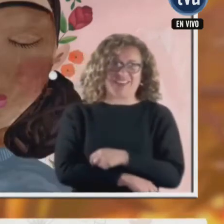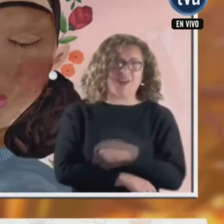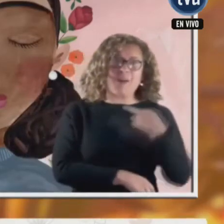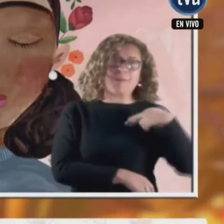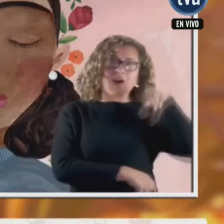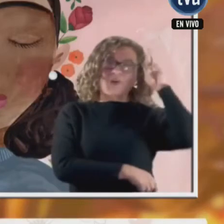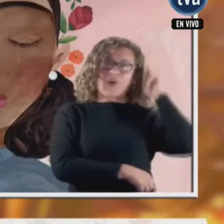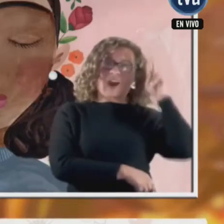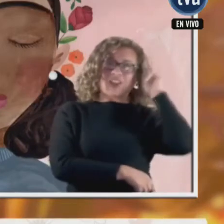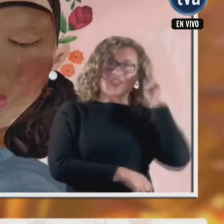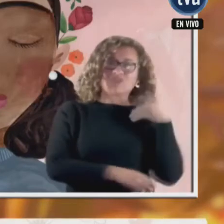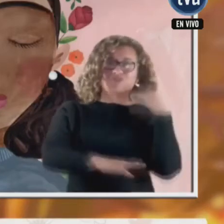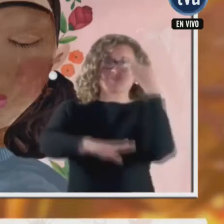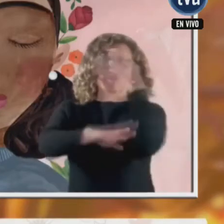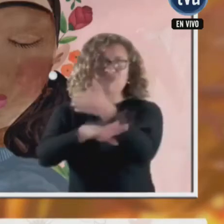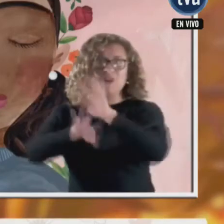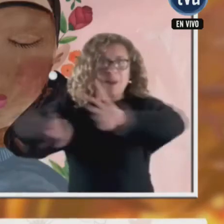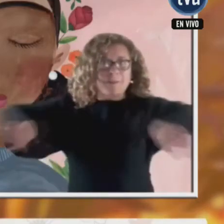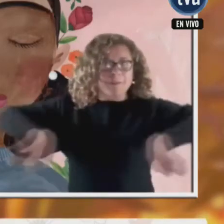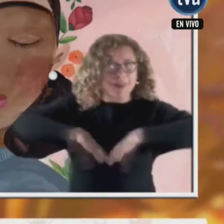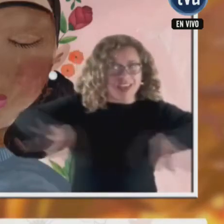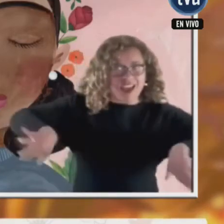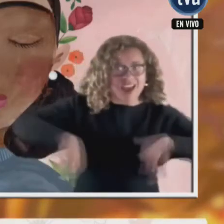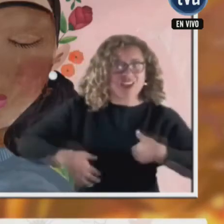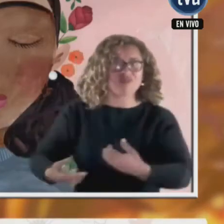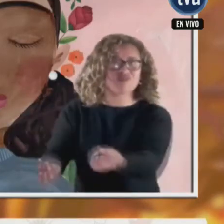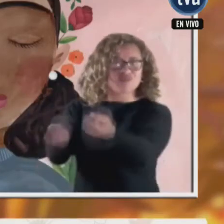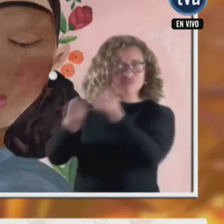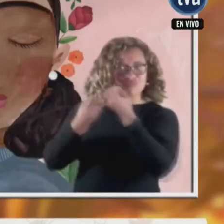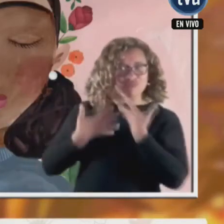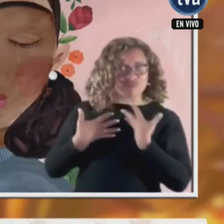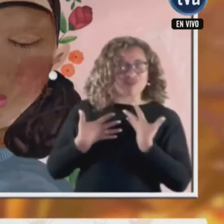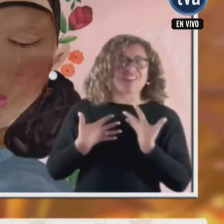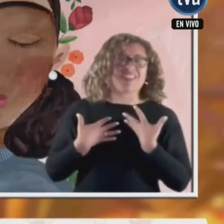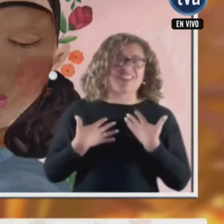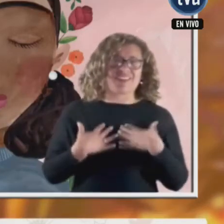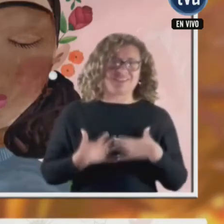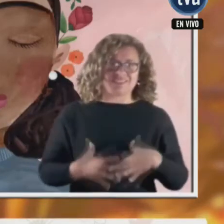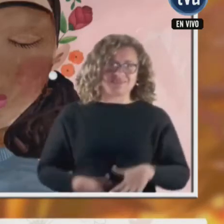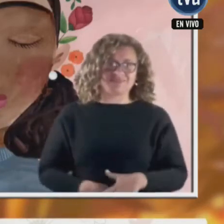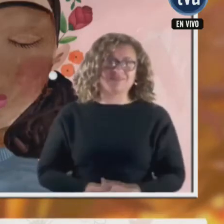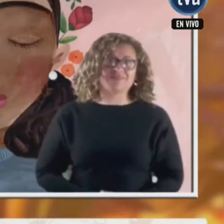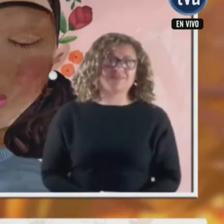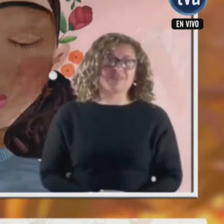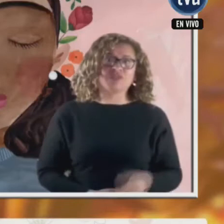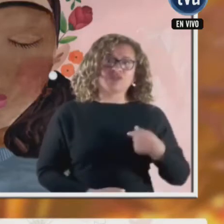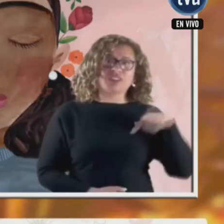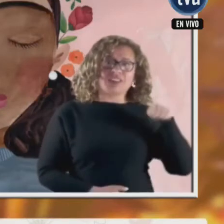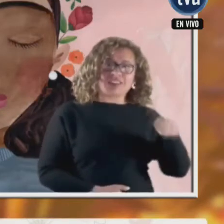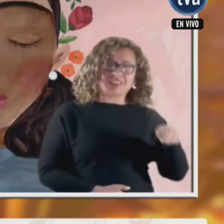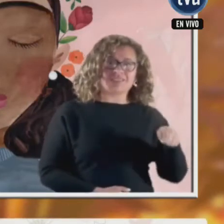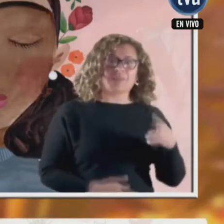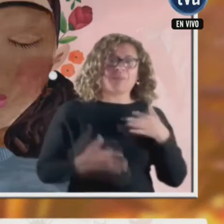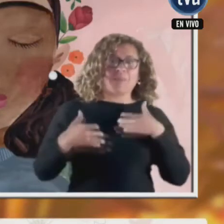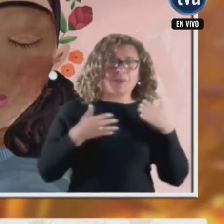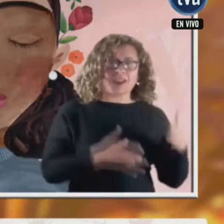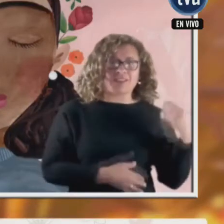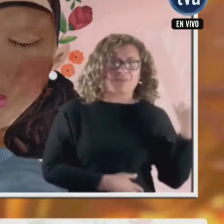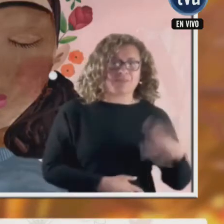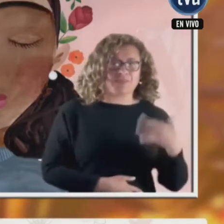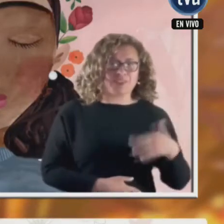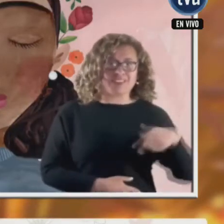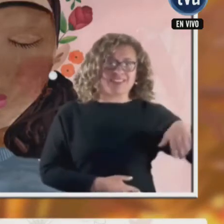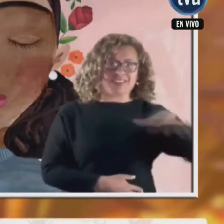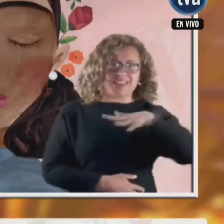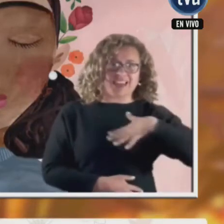puede descargar y se lo podemos poner con audífono o antes de dormir, con el celular a la niña, al niño, se trata de